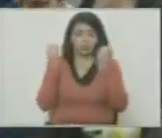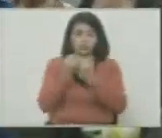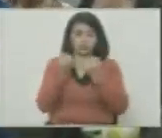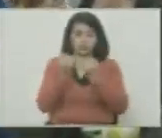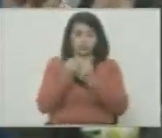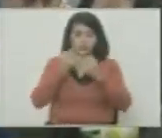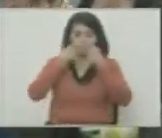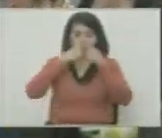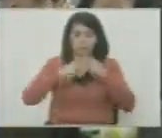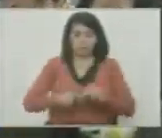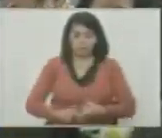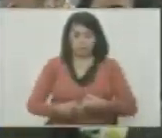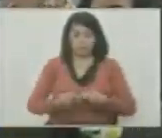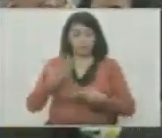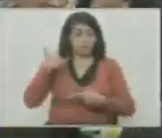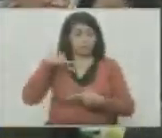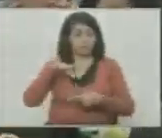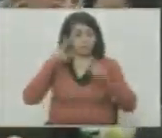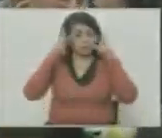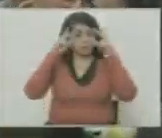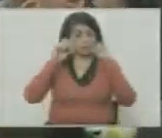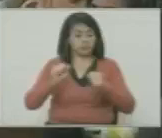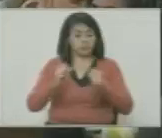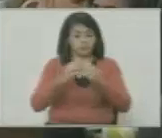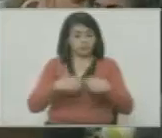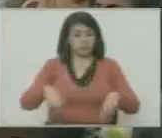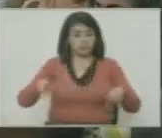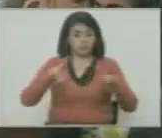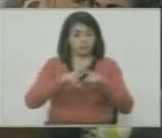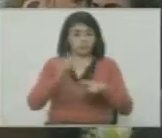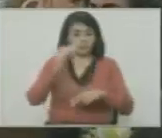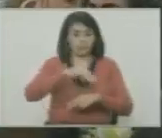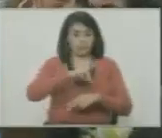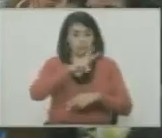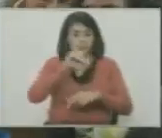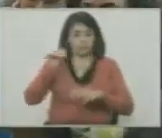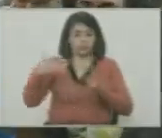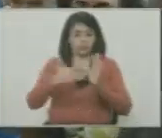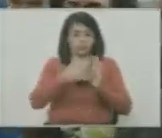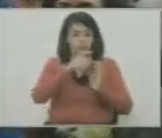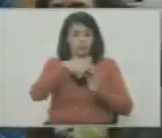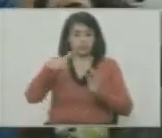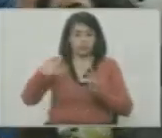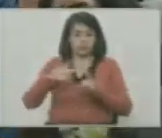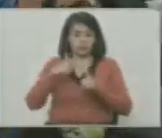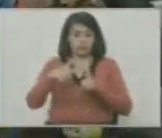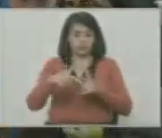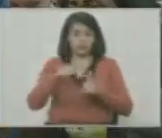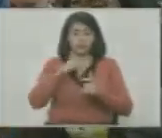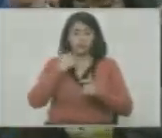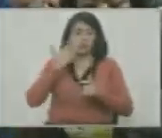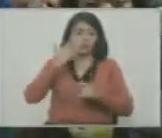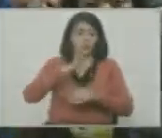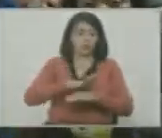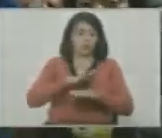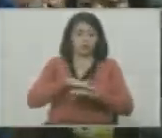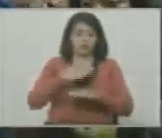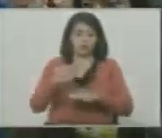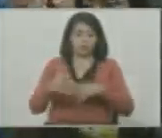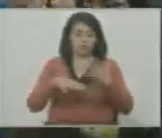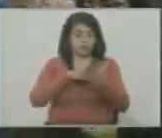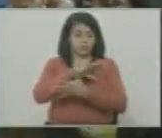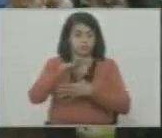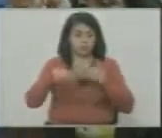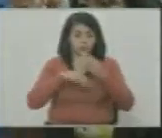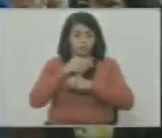se contabilizan, según expertos de Naciones Unidas, más de 200.000 personas que perdieron la vida por los